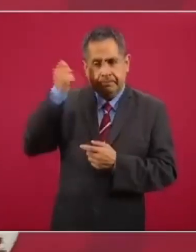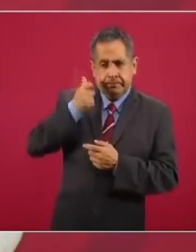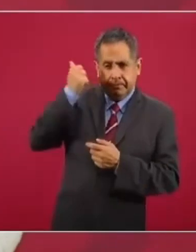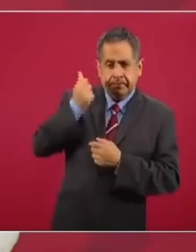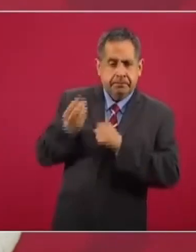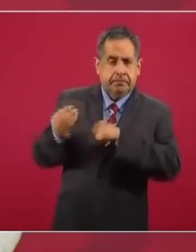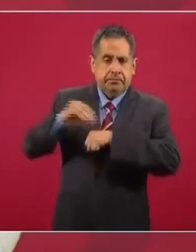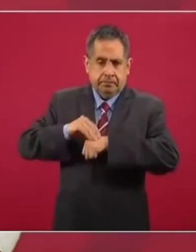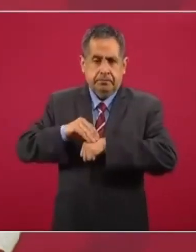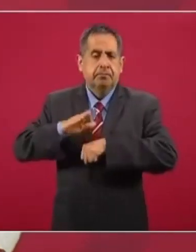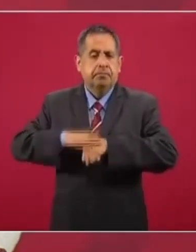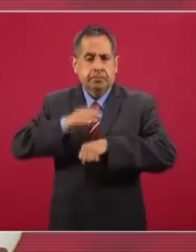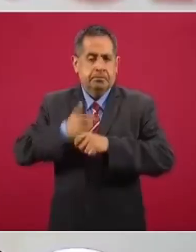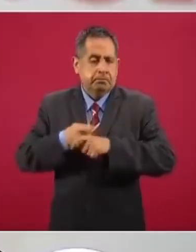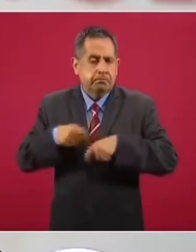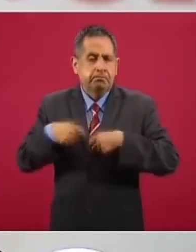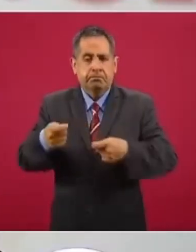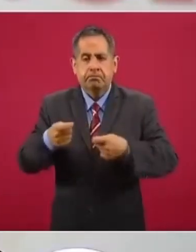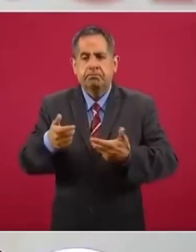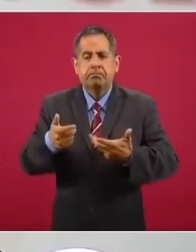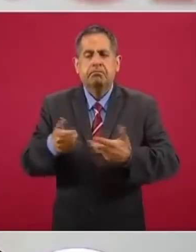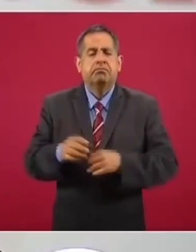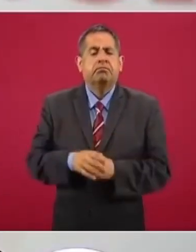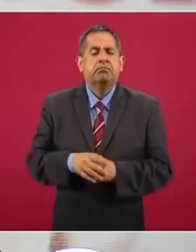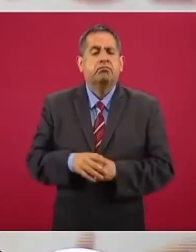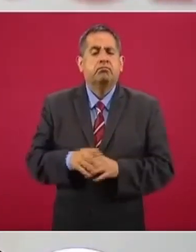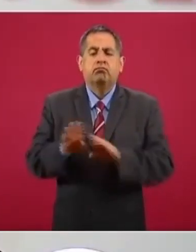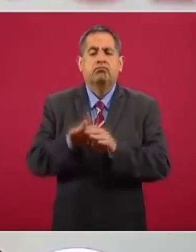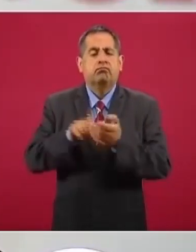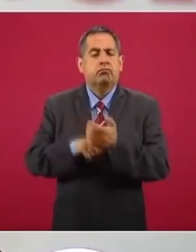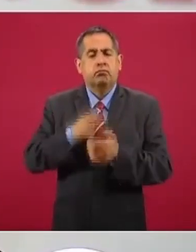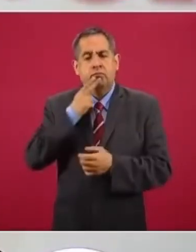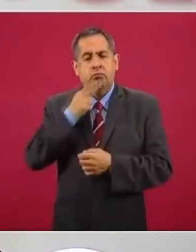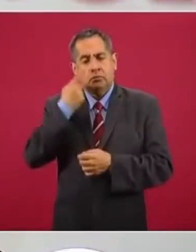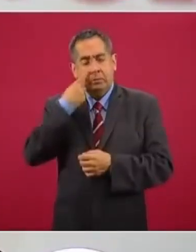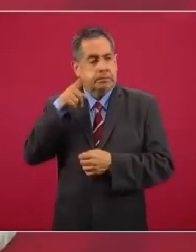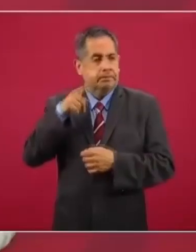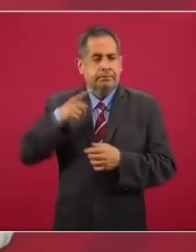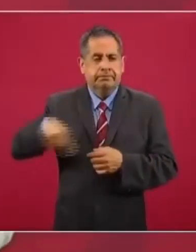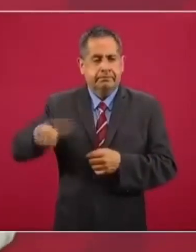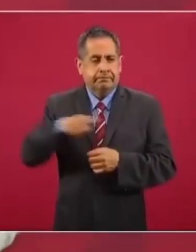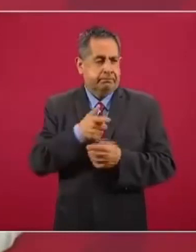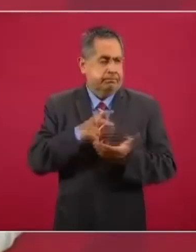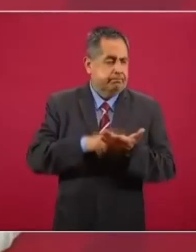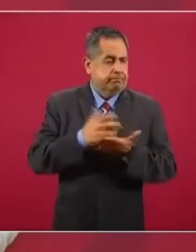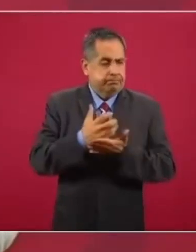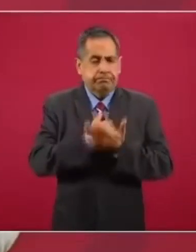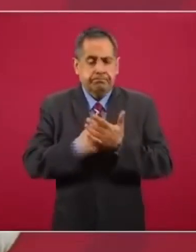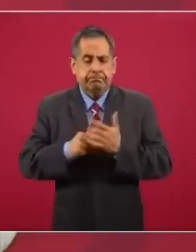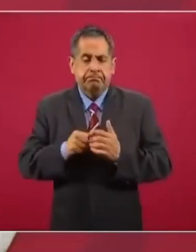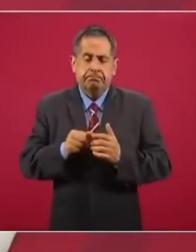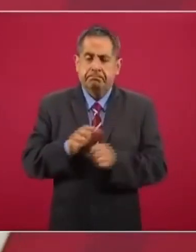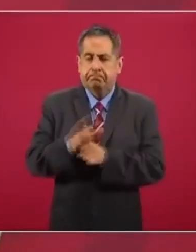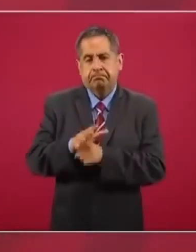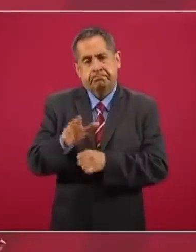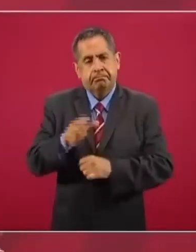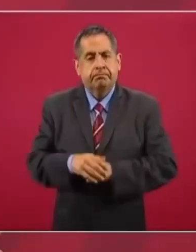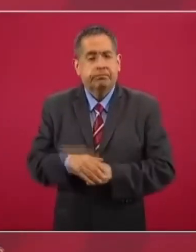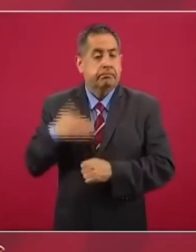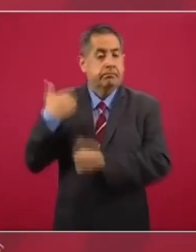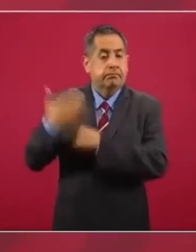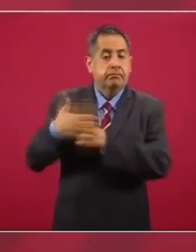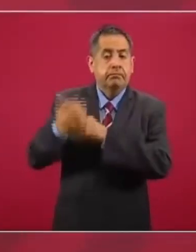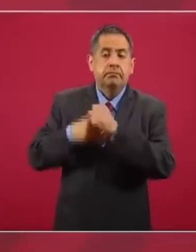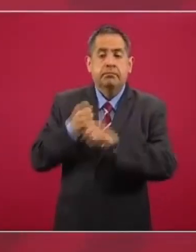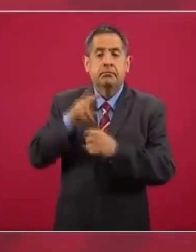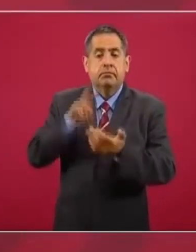tendrán un incremento inflacionario que permita mantener el valor de la pensión. Y para el 2021, bajo